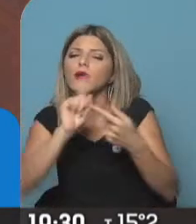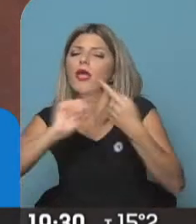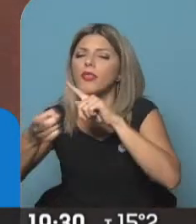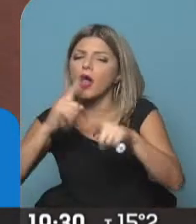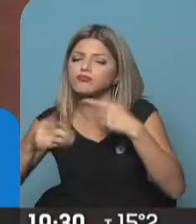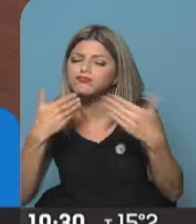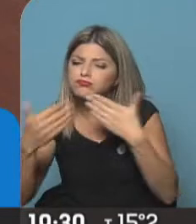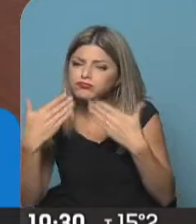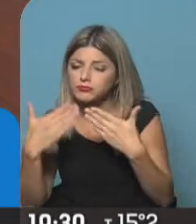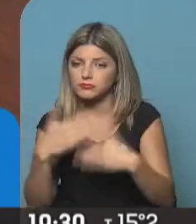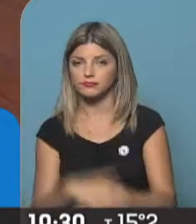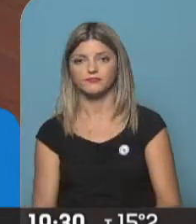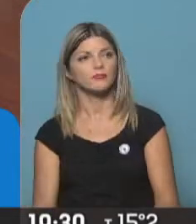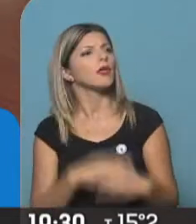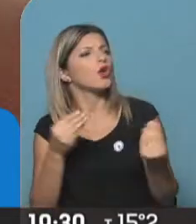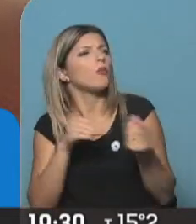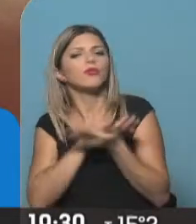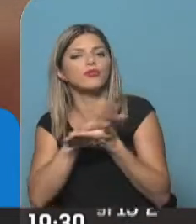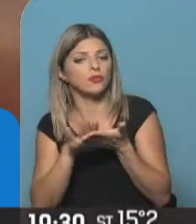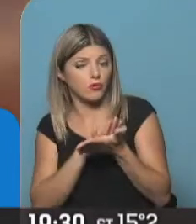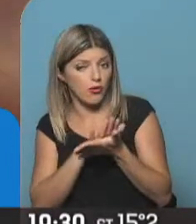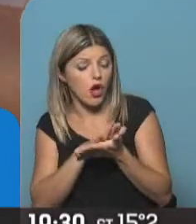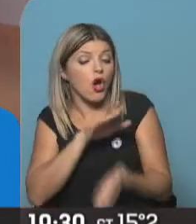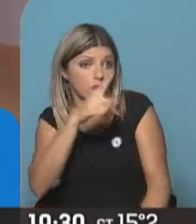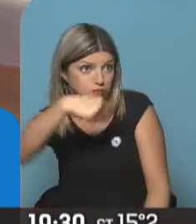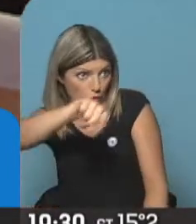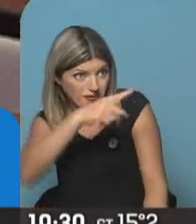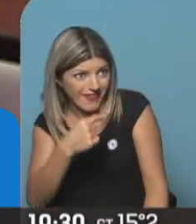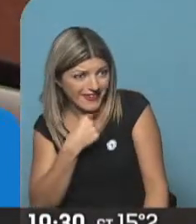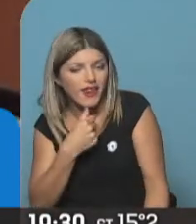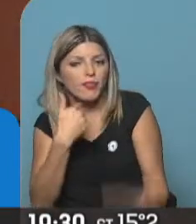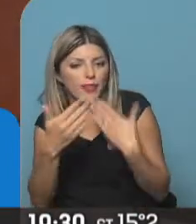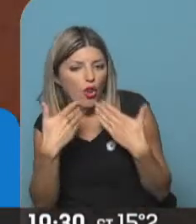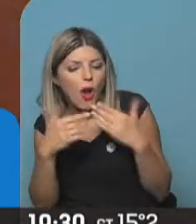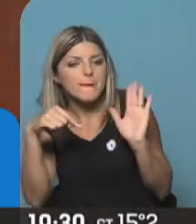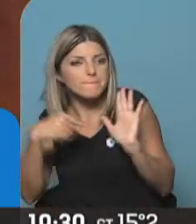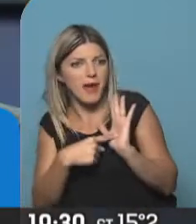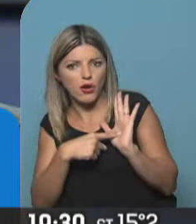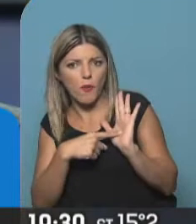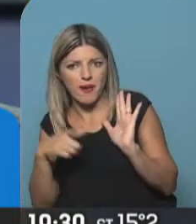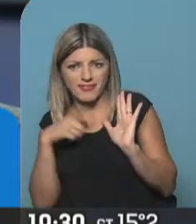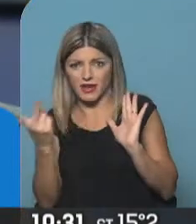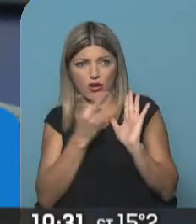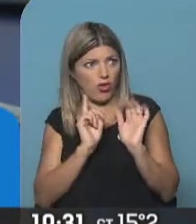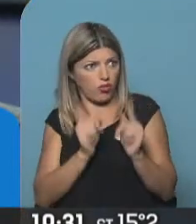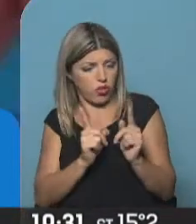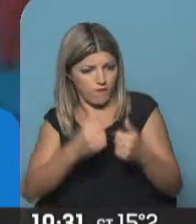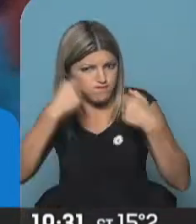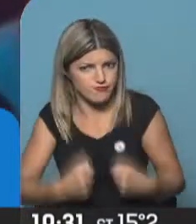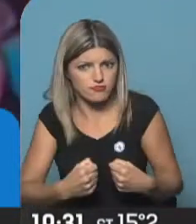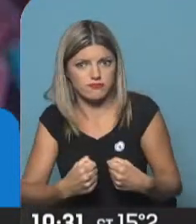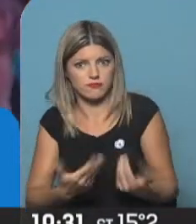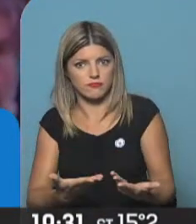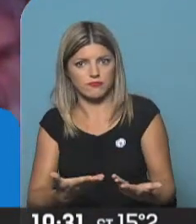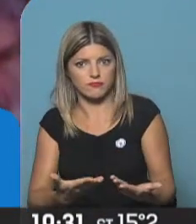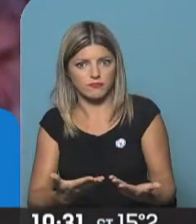esto porque el diálogo ustedes quieren sentarse a dialogar pero da la sensación de que ninguna de las dos partes cede y que esto se va a prolongar bueno lo cierto es que